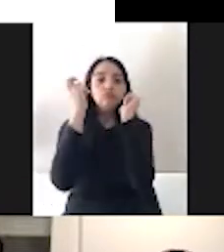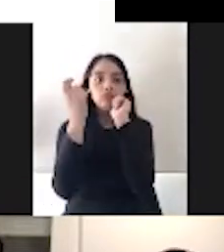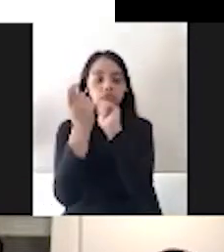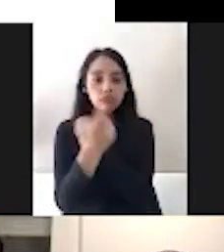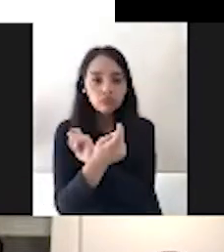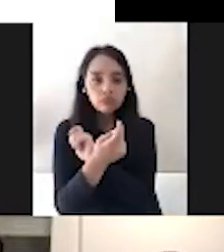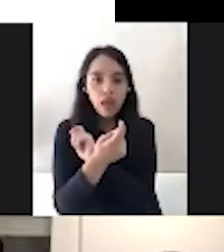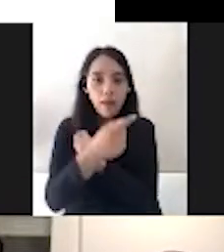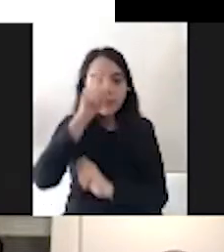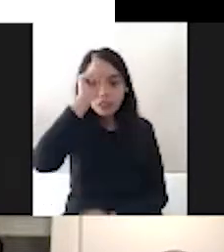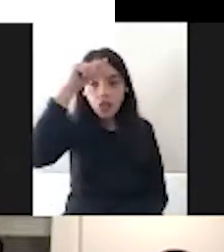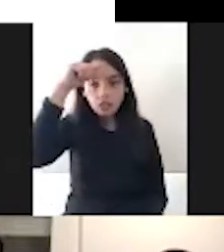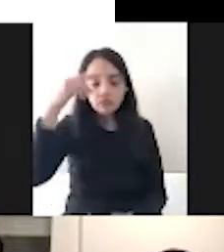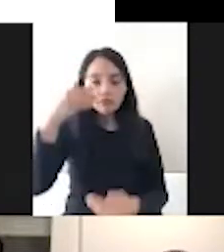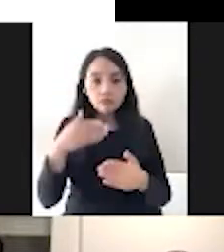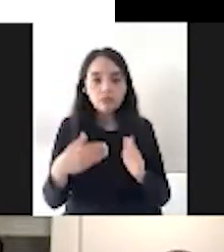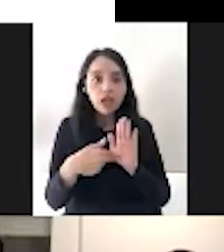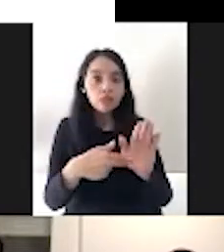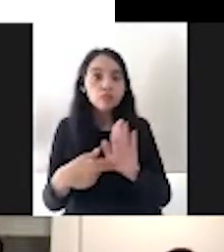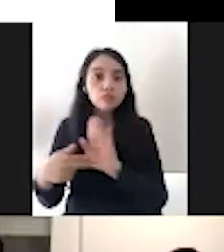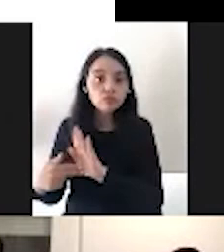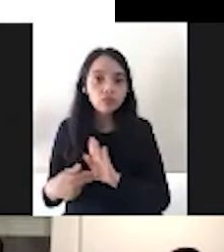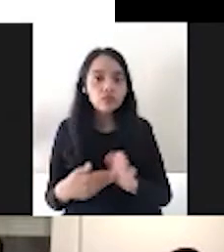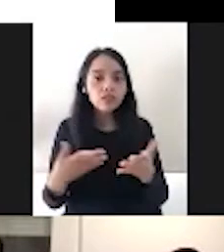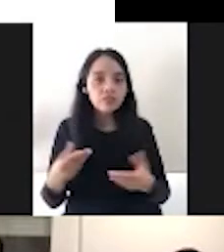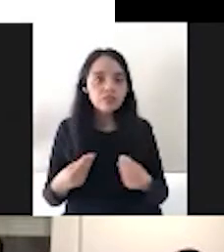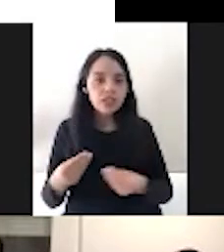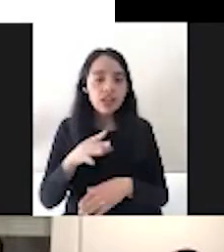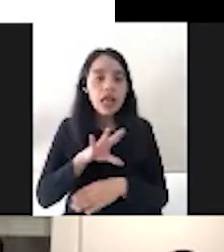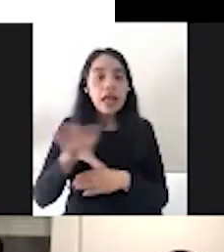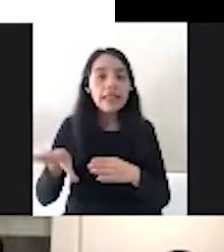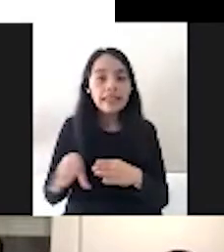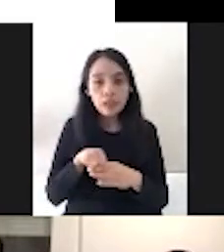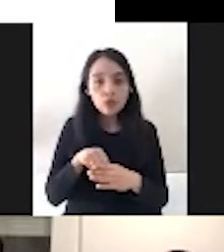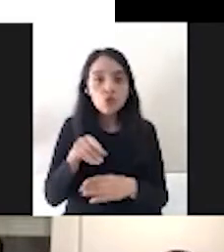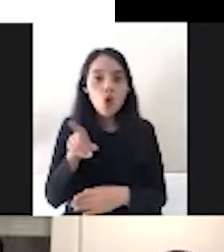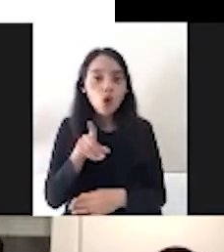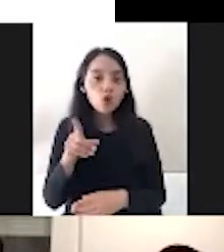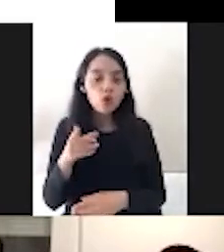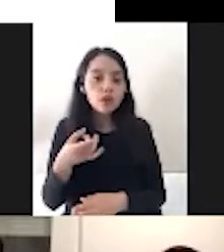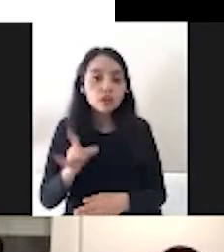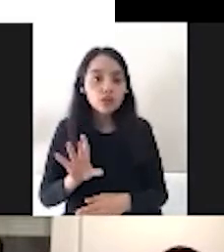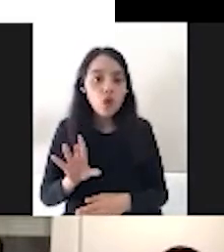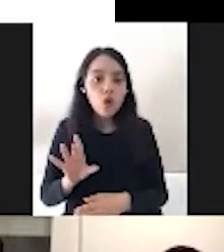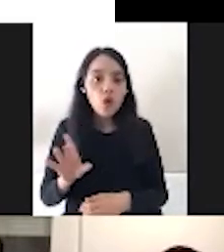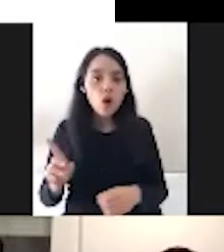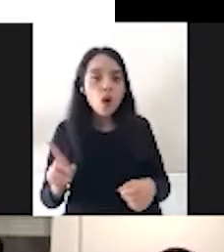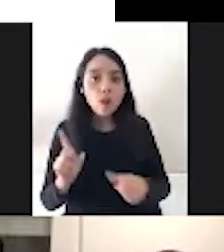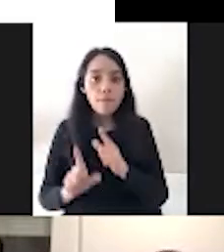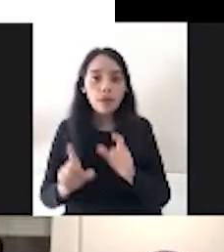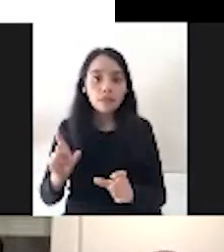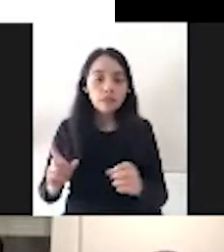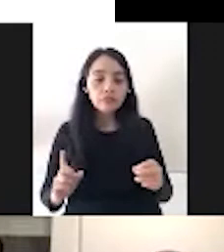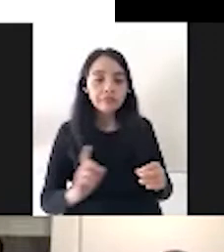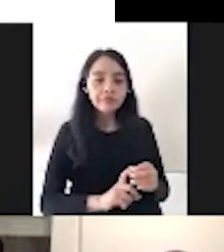ciertas luces, a poner en el tapete de que la inclusión es mucho más allá de integrar a personas, de dejarlos dentro de un contexto social,